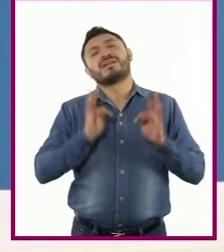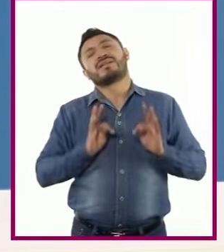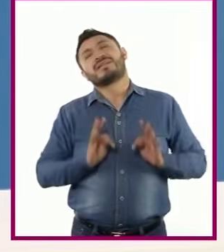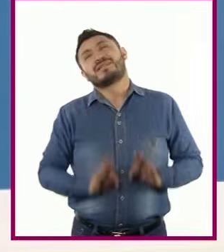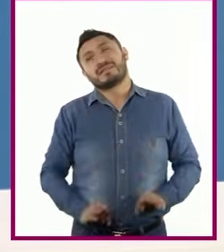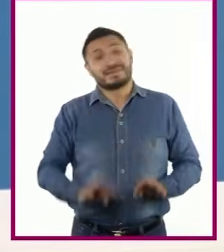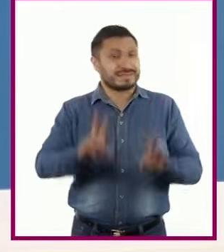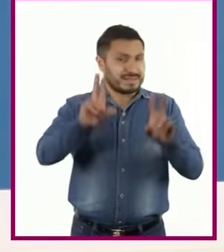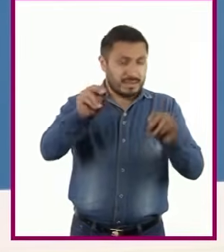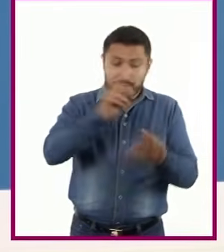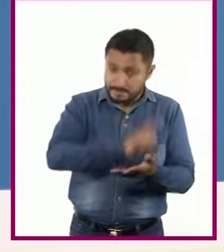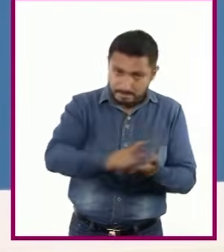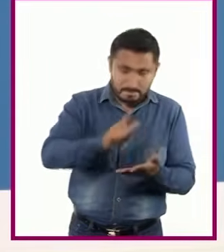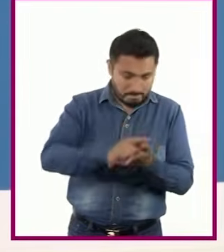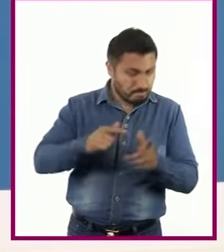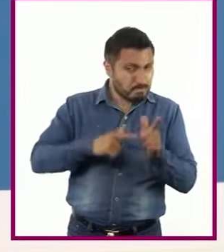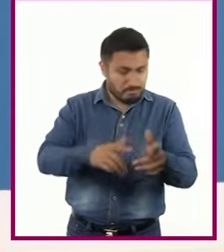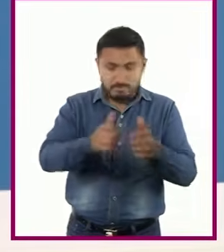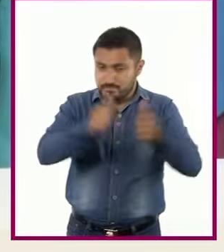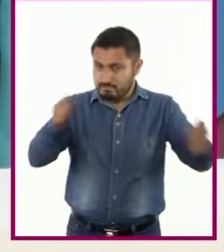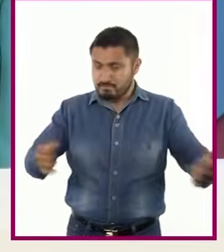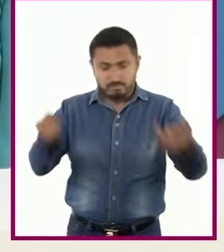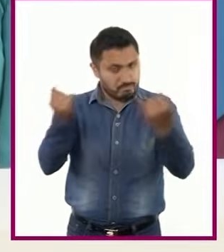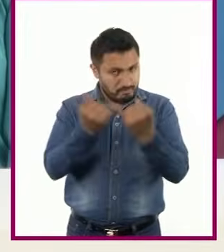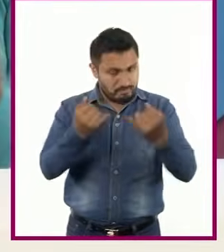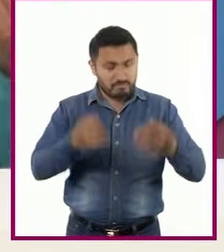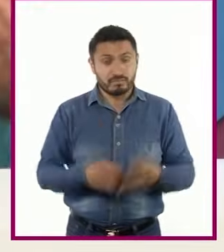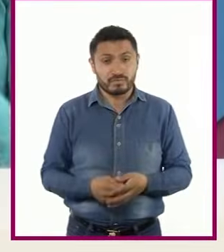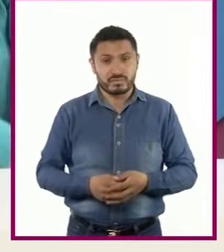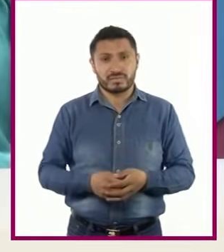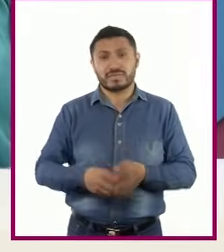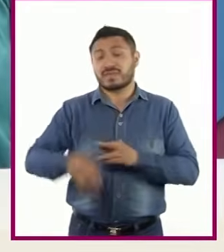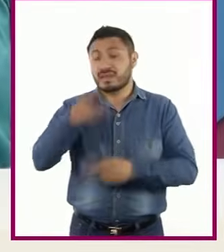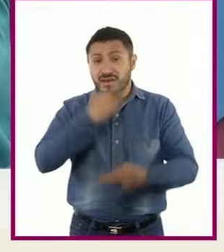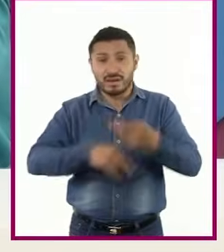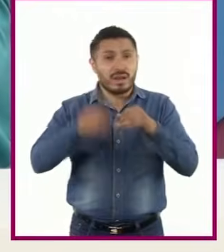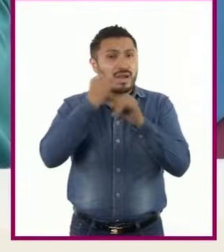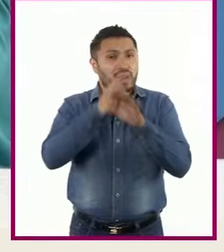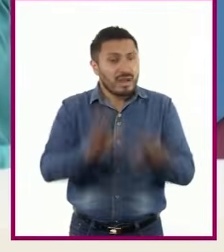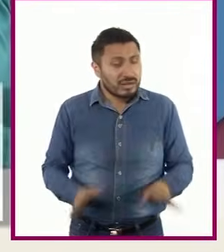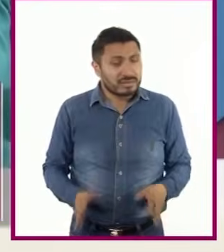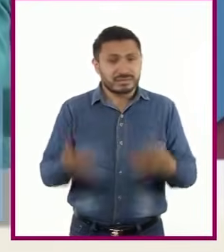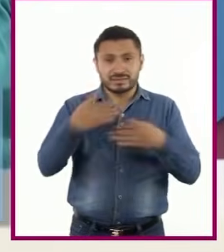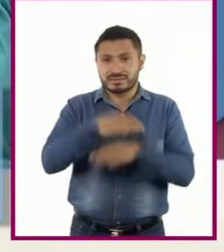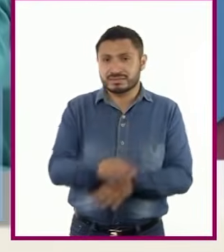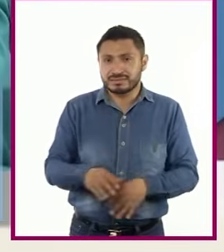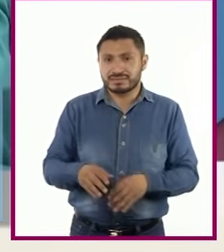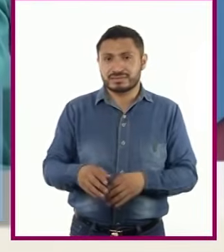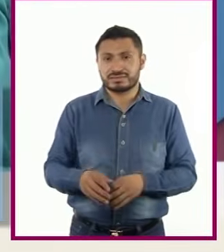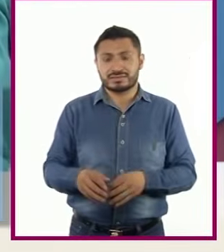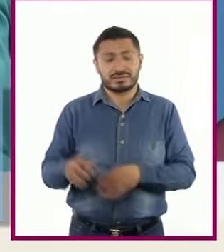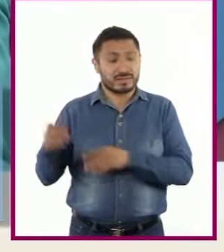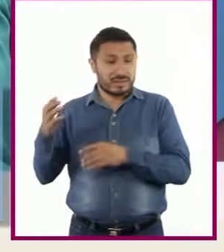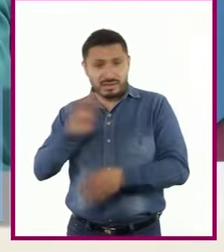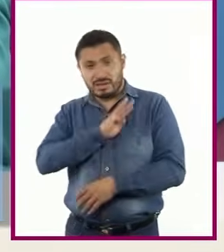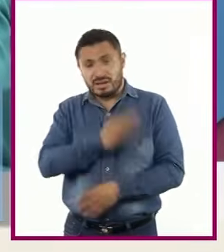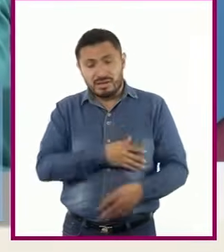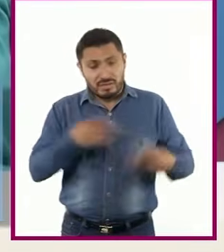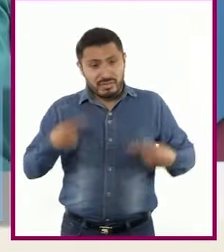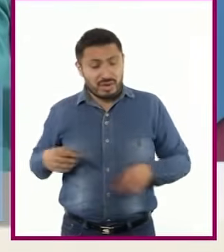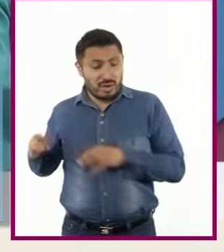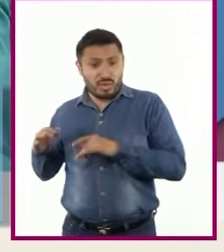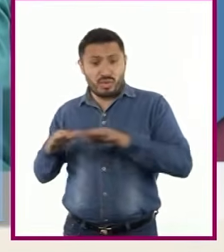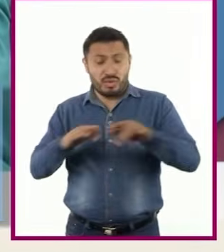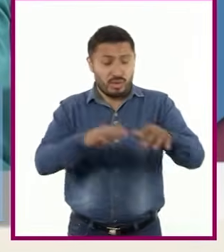de higiene y las de sana distancia. Regresamos a la información sobre el asedio español a